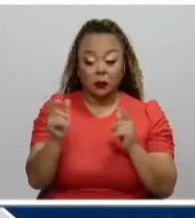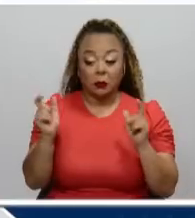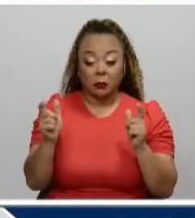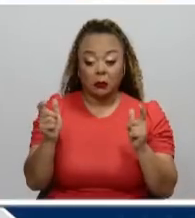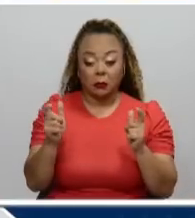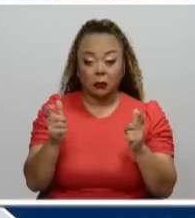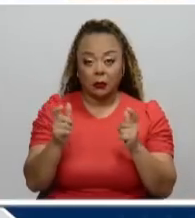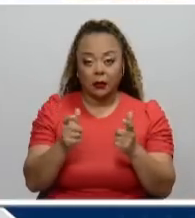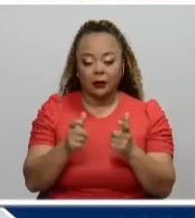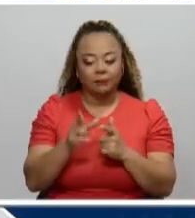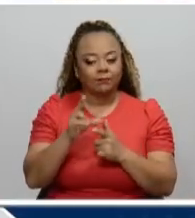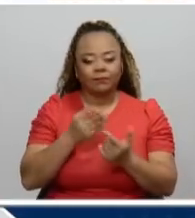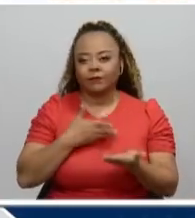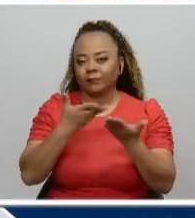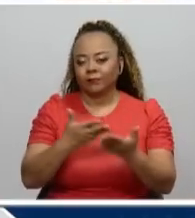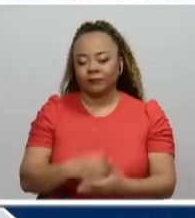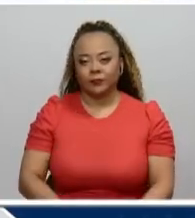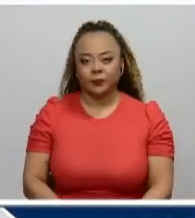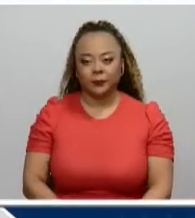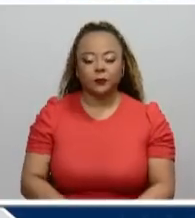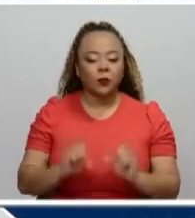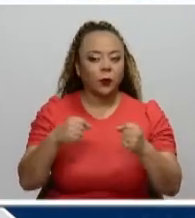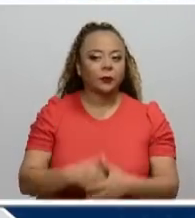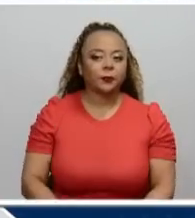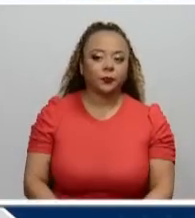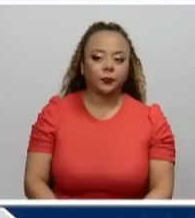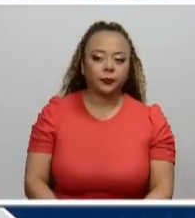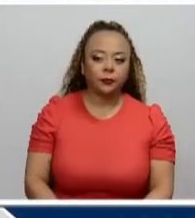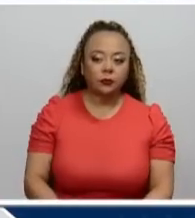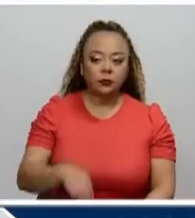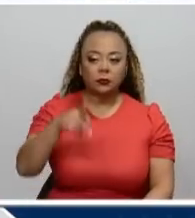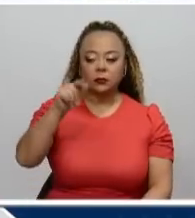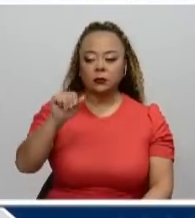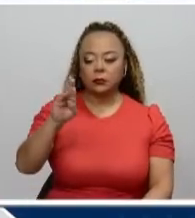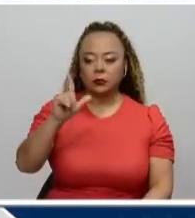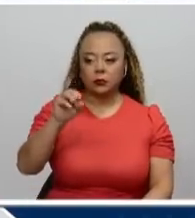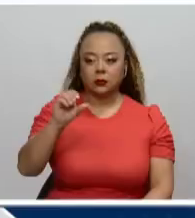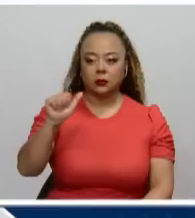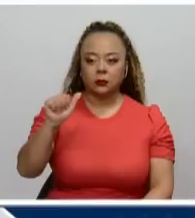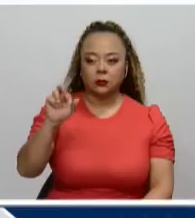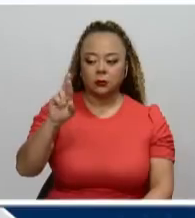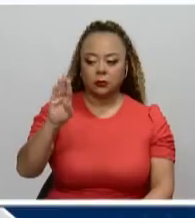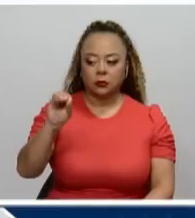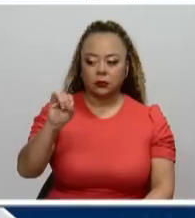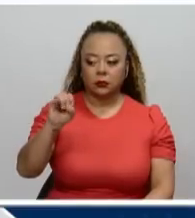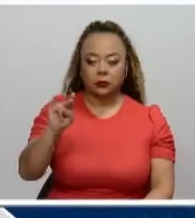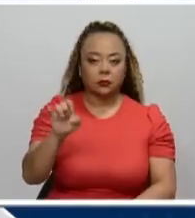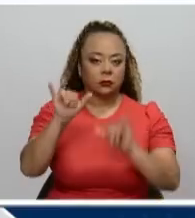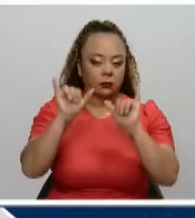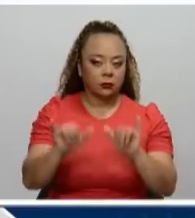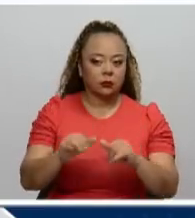y no da lo que uno cree que puede ser Sí después aparece bueno el Boeing que se queda